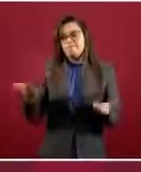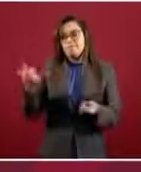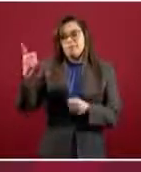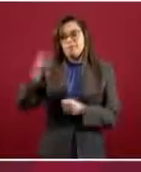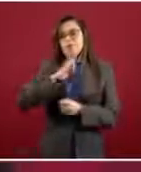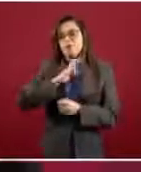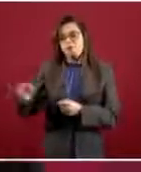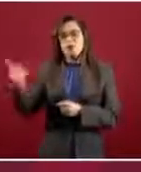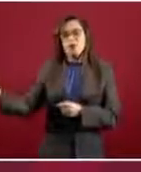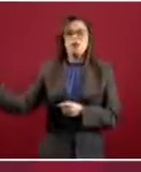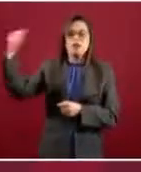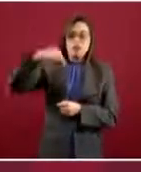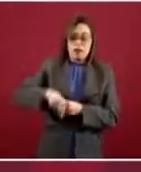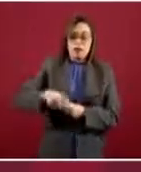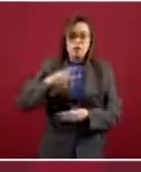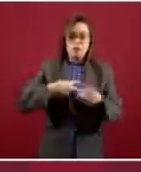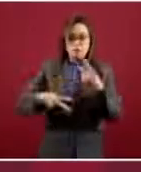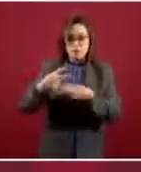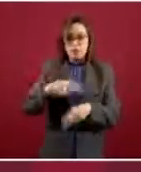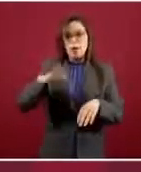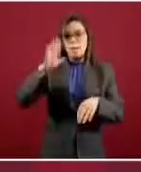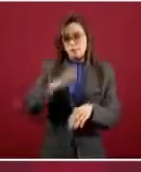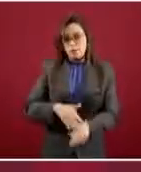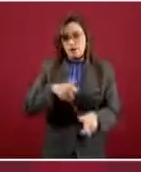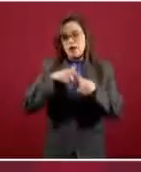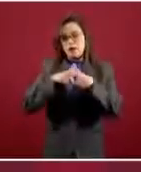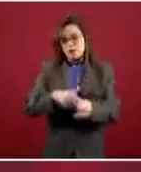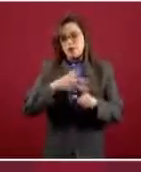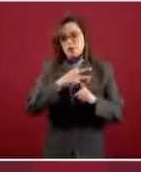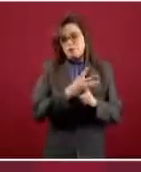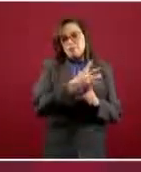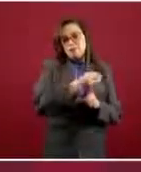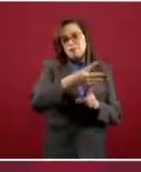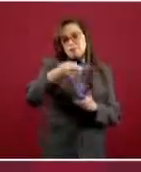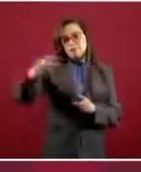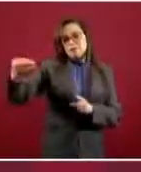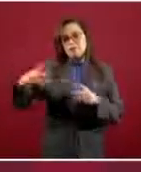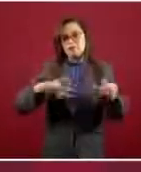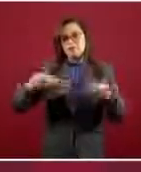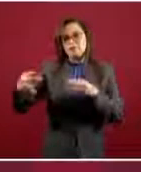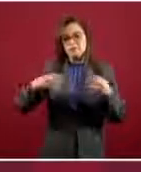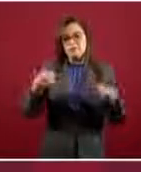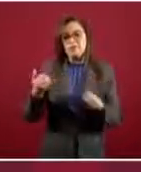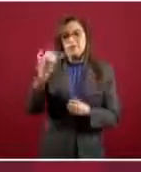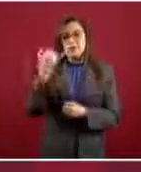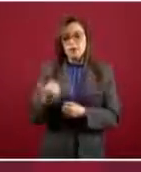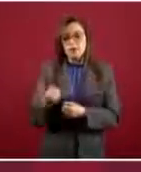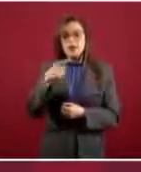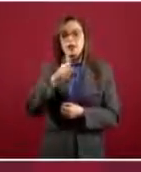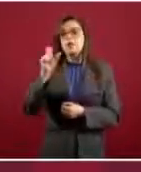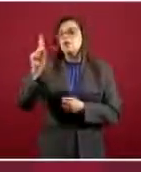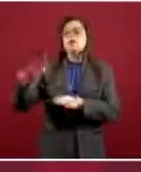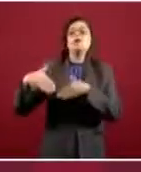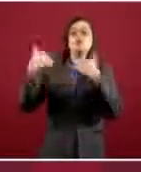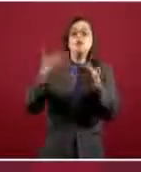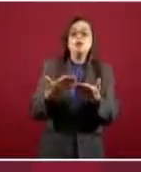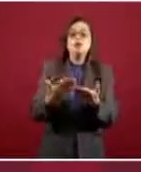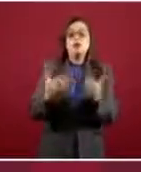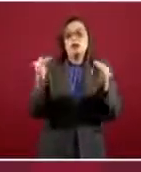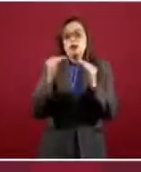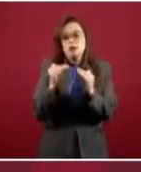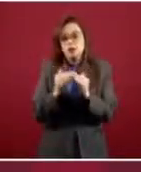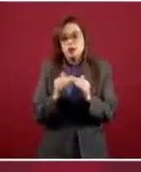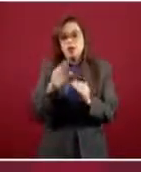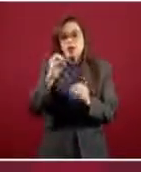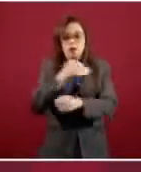contribuir a los contagios en el punto al que lleguen, y el punto al que lleguen va a ser su casa familiar, va a ser su